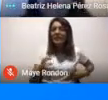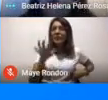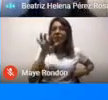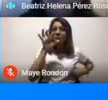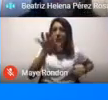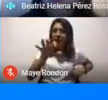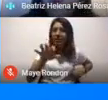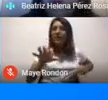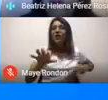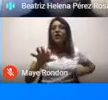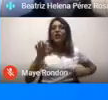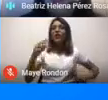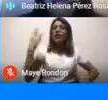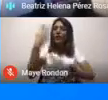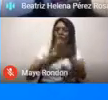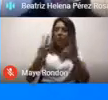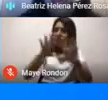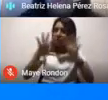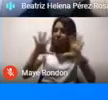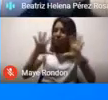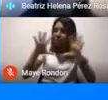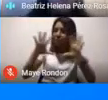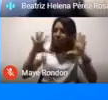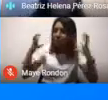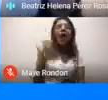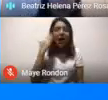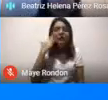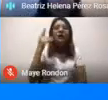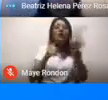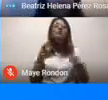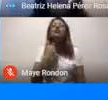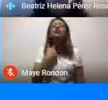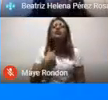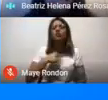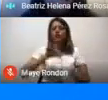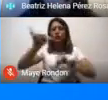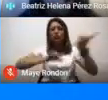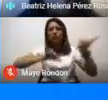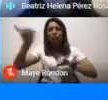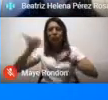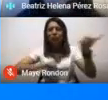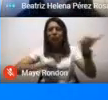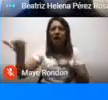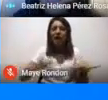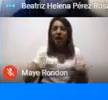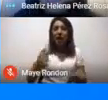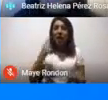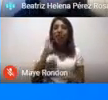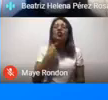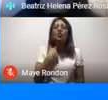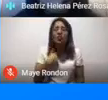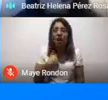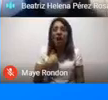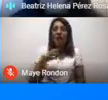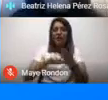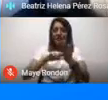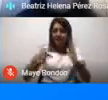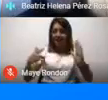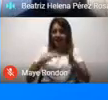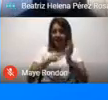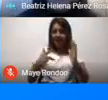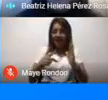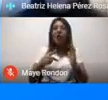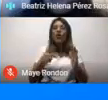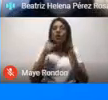país, como mundo? Y saber aquellos que les gusta viajar, lo que nosotros en el técnico llamamos